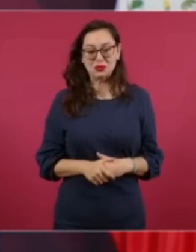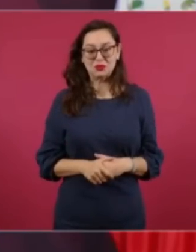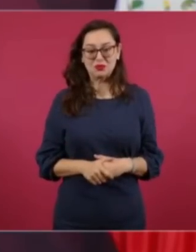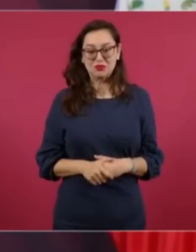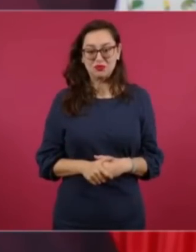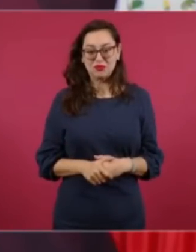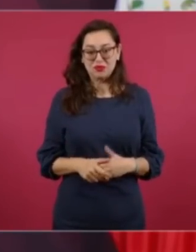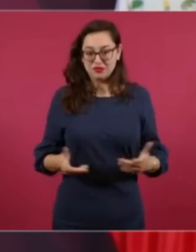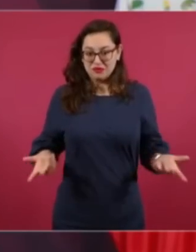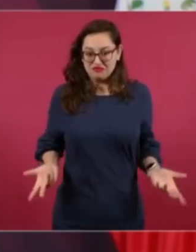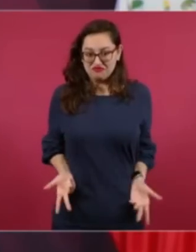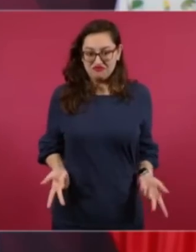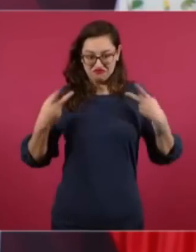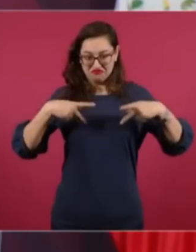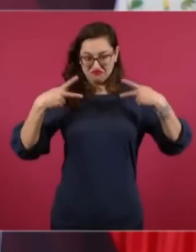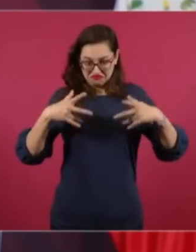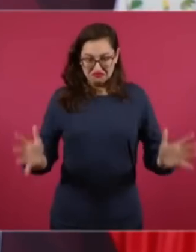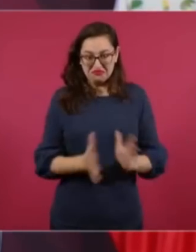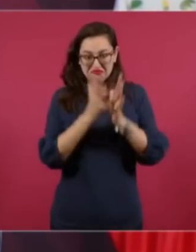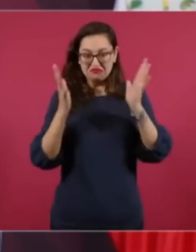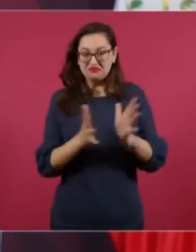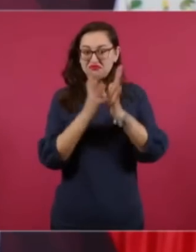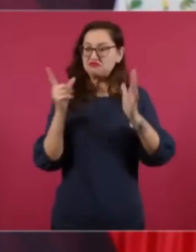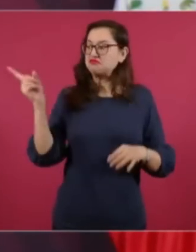No quieren que la gente participe.